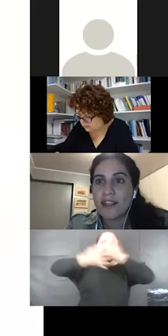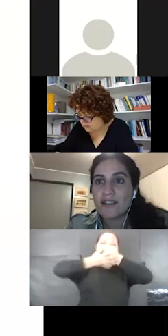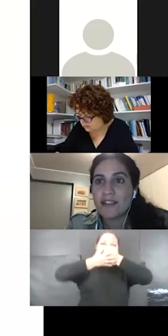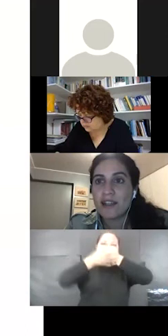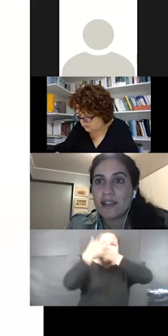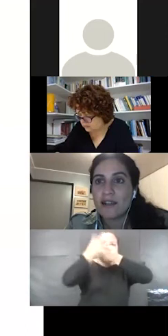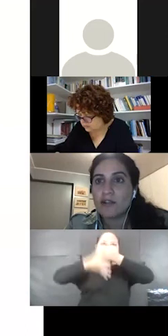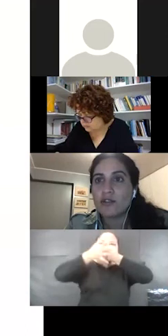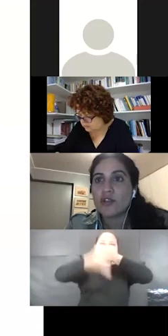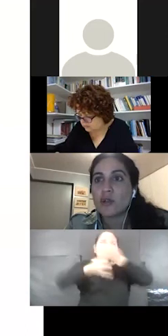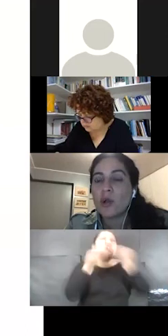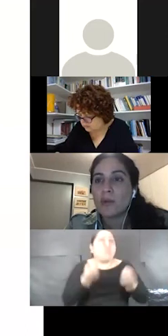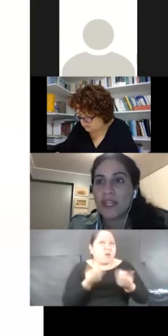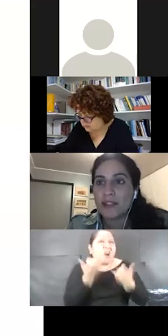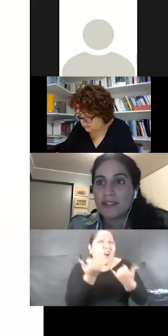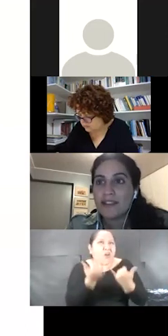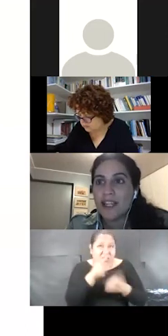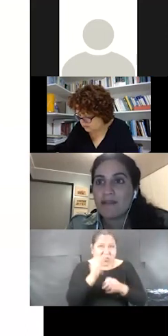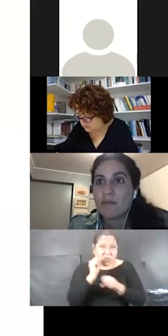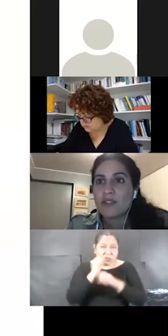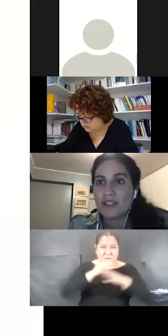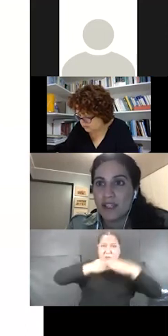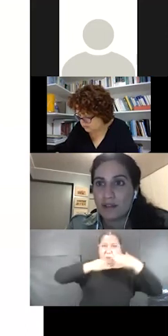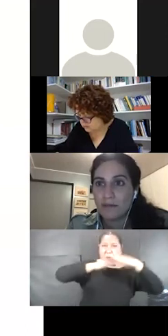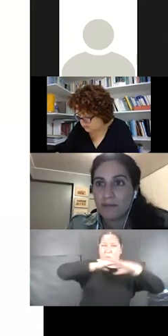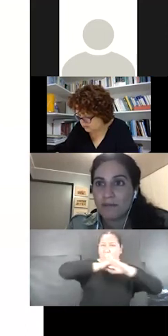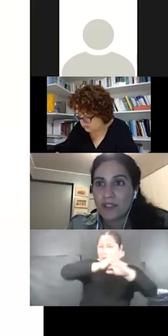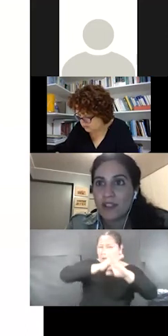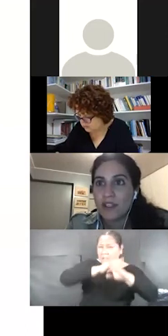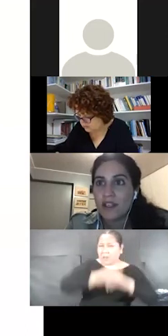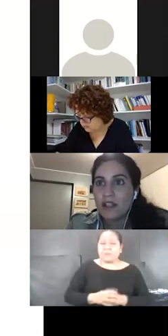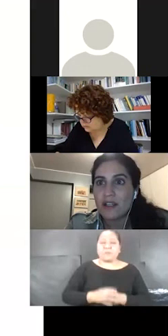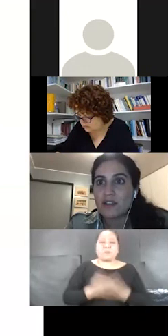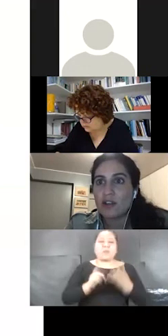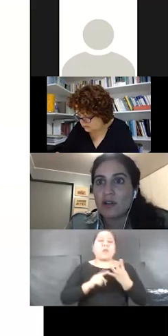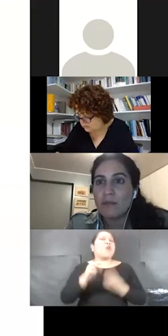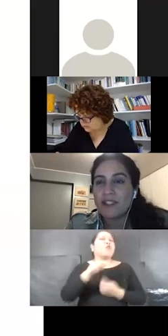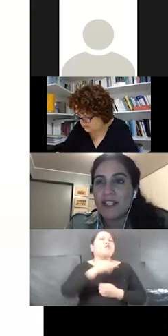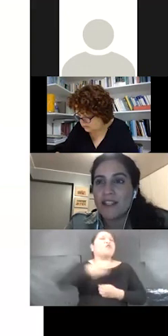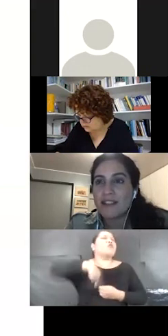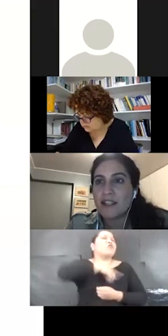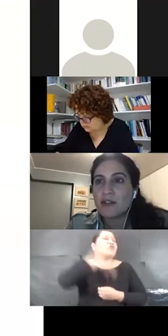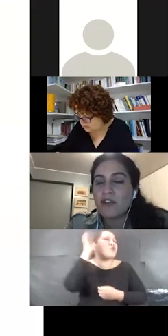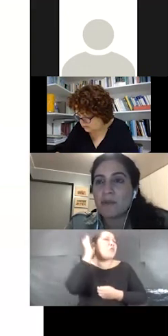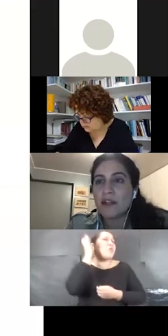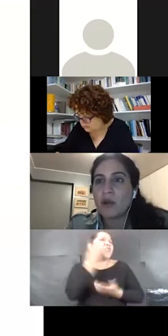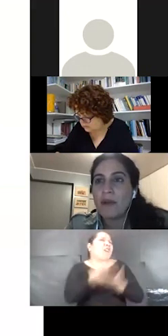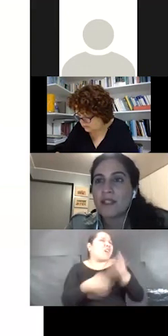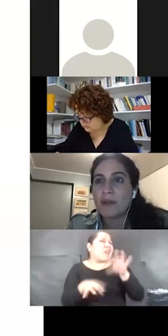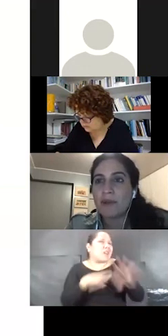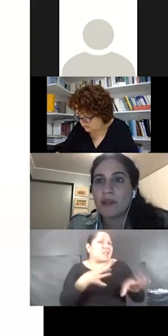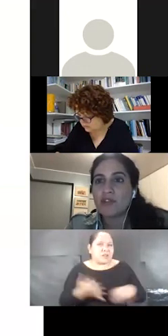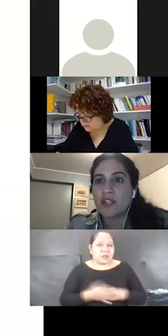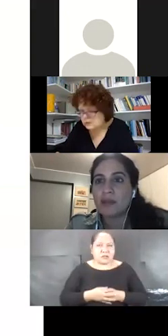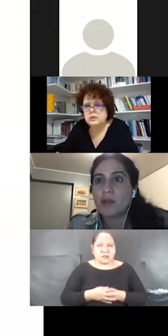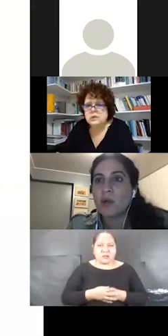otra es, nosotros como oyentes, ¿qué debemos hacer? Yo empezaría diciendo informarnos más